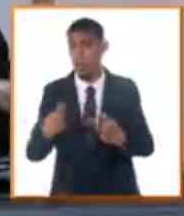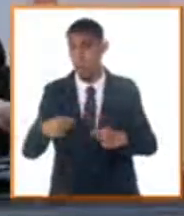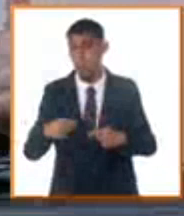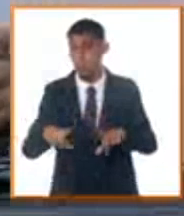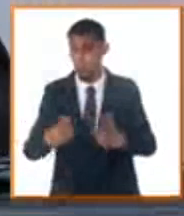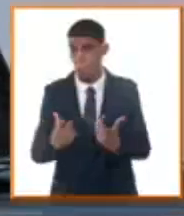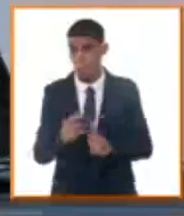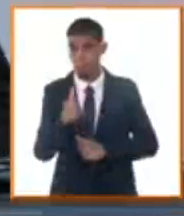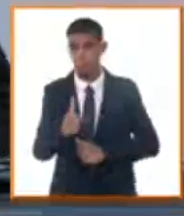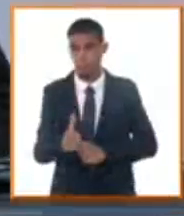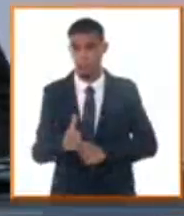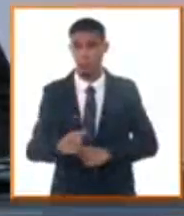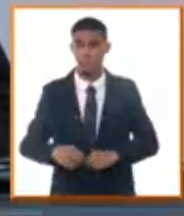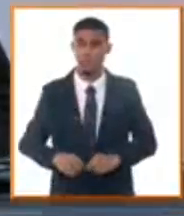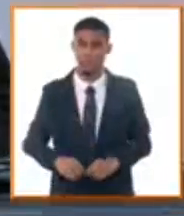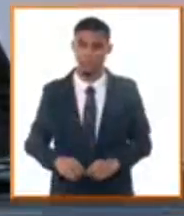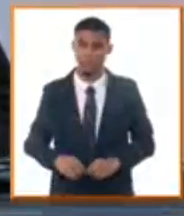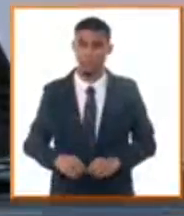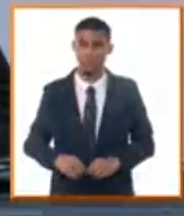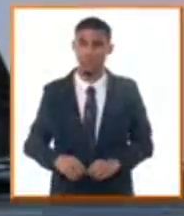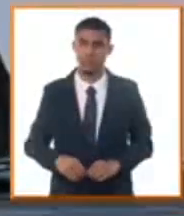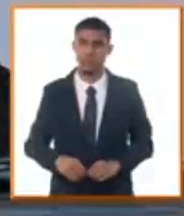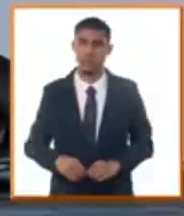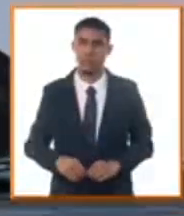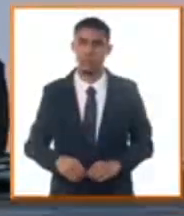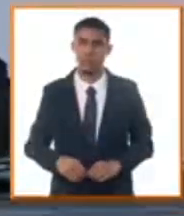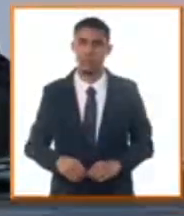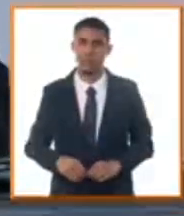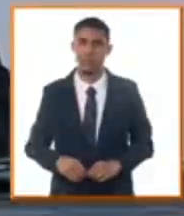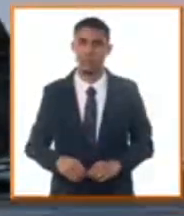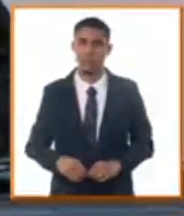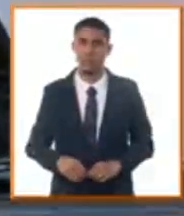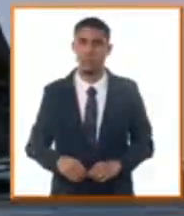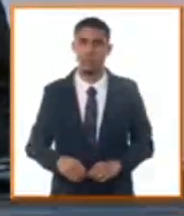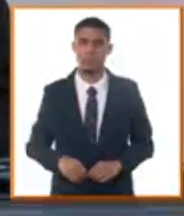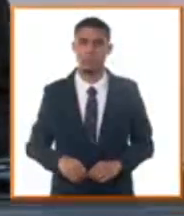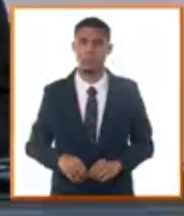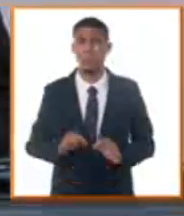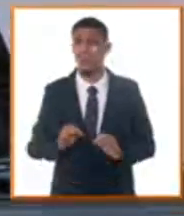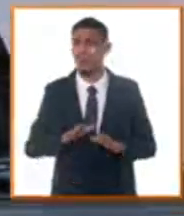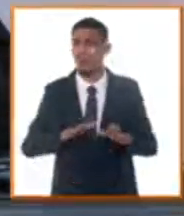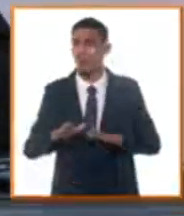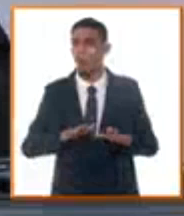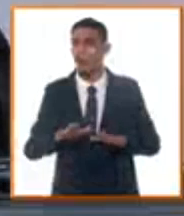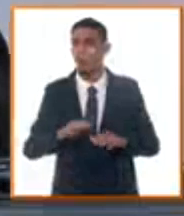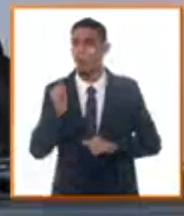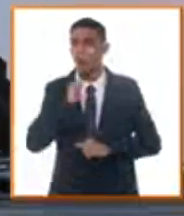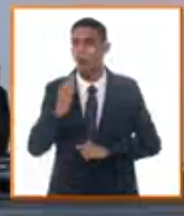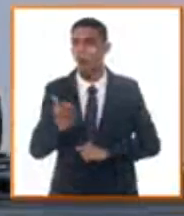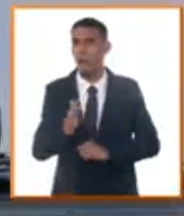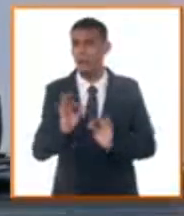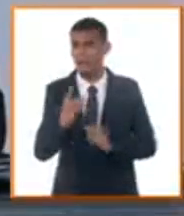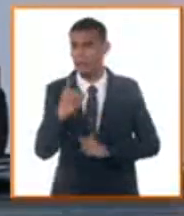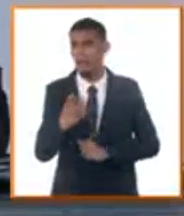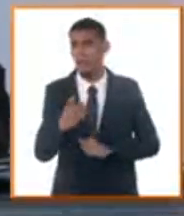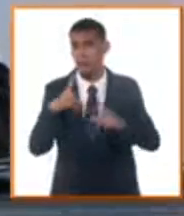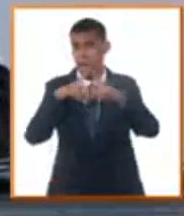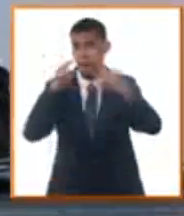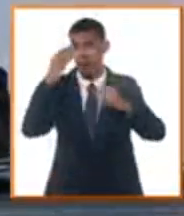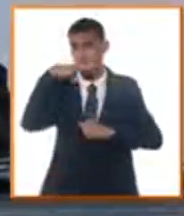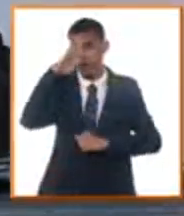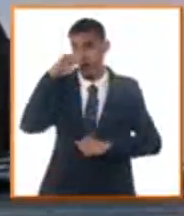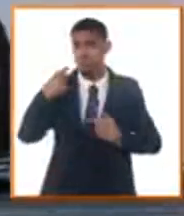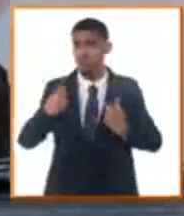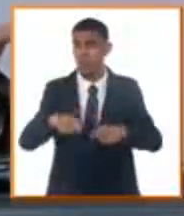también eso se amplíe hacia toda la sociedad. En un momento, en una dinámica en la que necesariamente el país pues